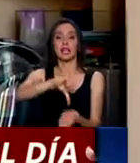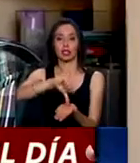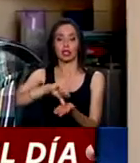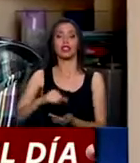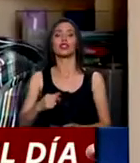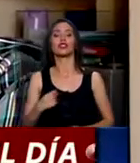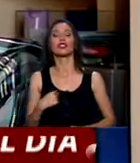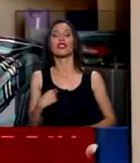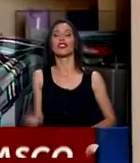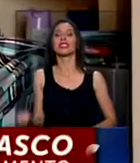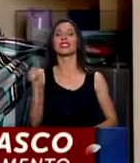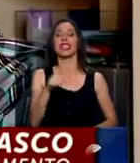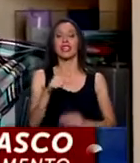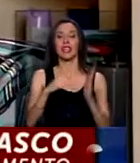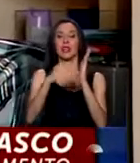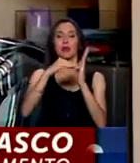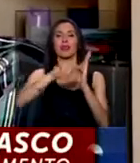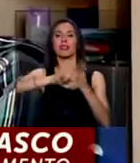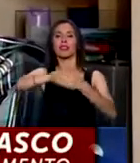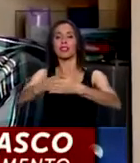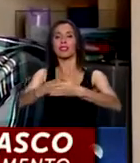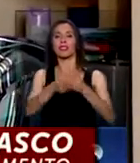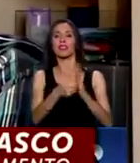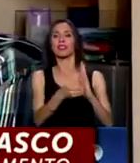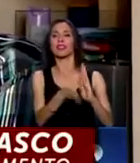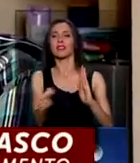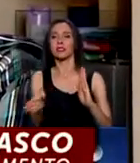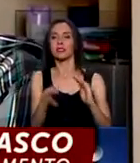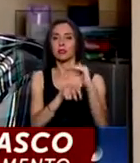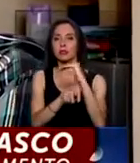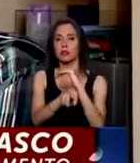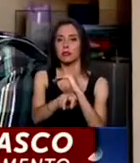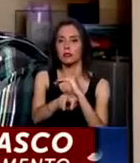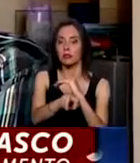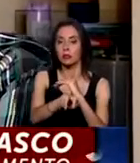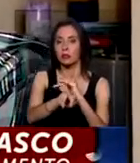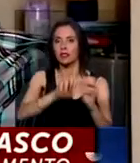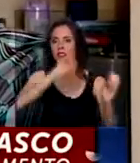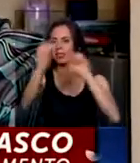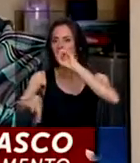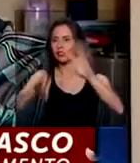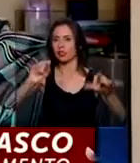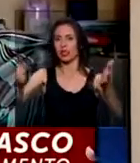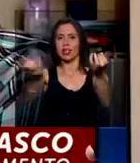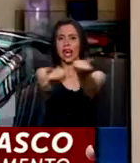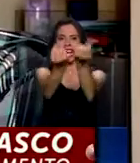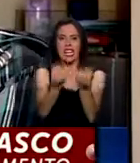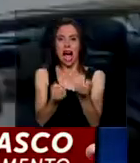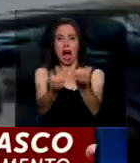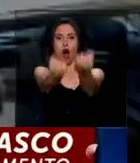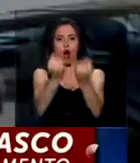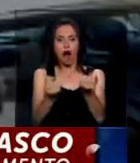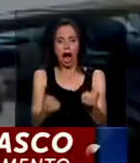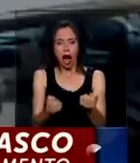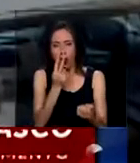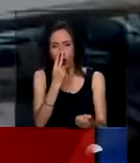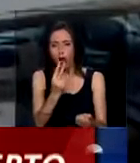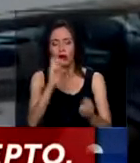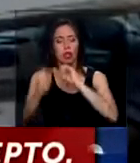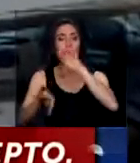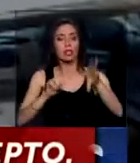llegué y entré a mi departamento y encontré todo desmantelado, todo desordenado, cajones abiertos, todo. En las